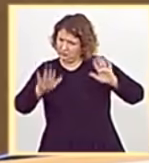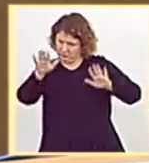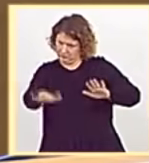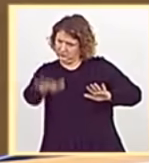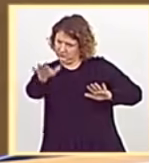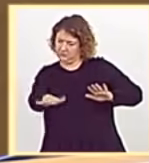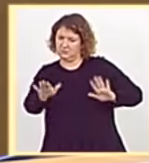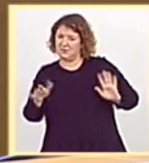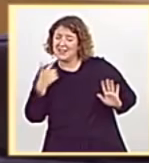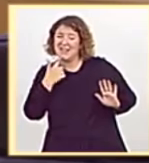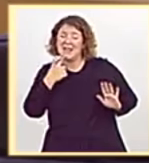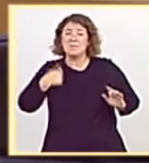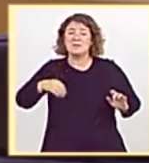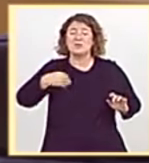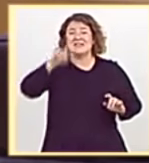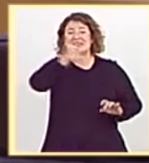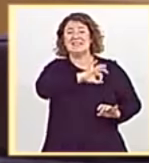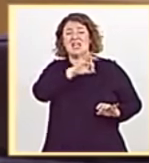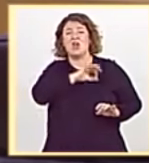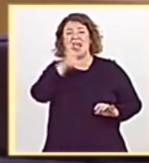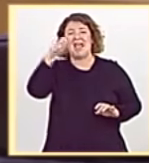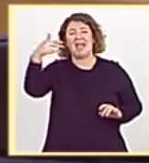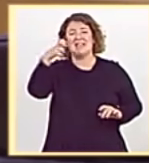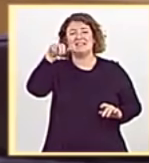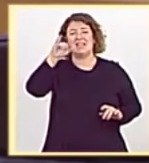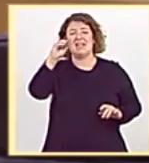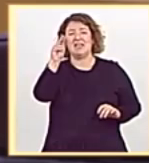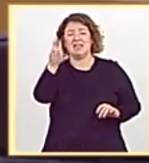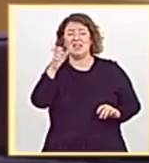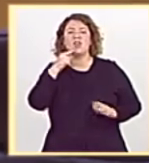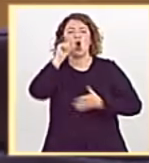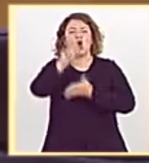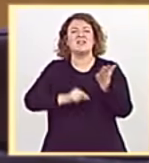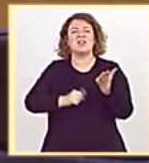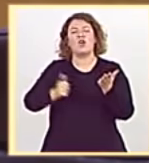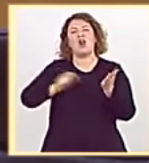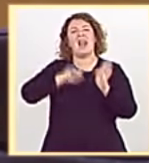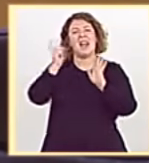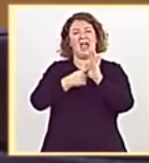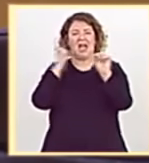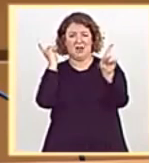que el señor Echenique está condenado por contratación ilegal. Así